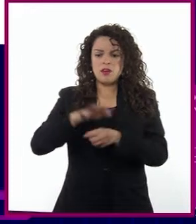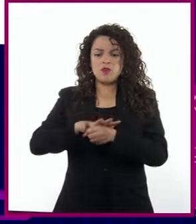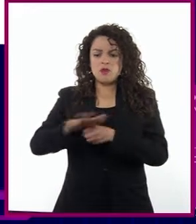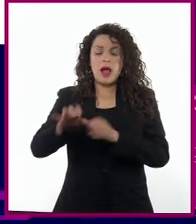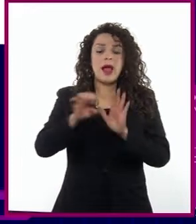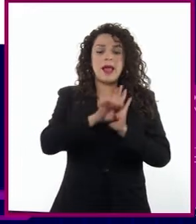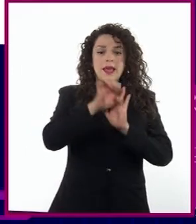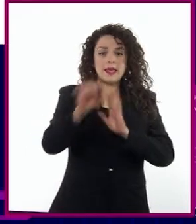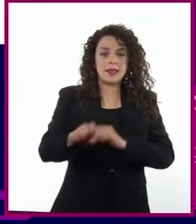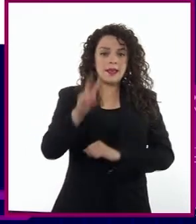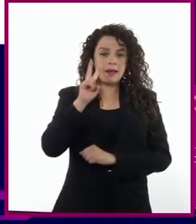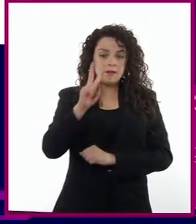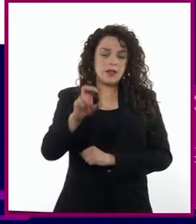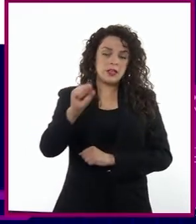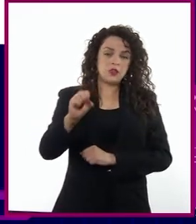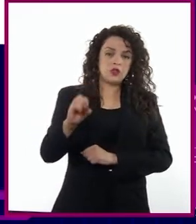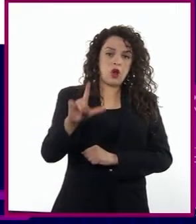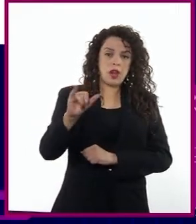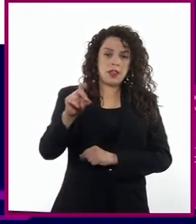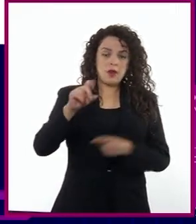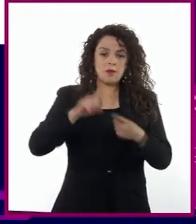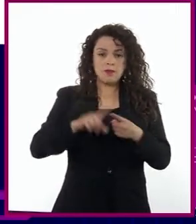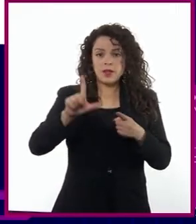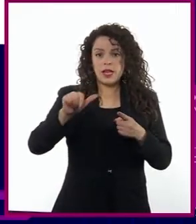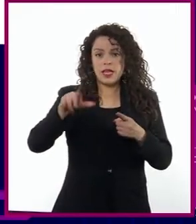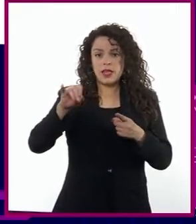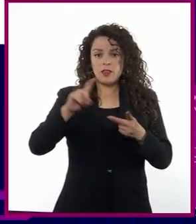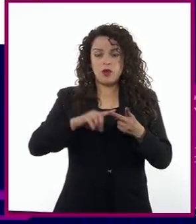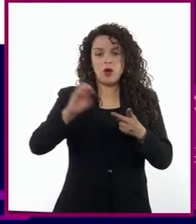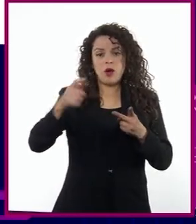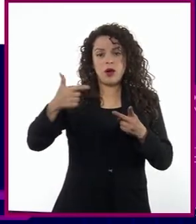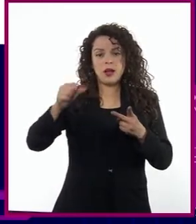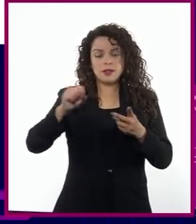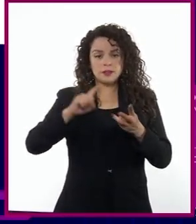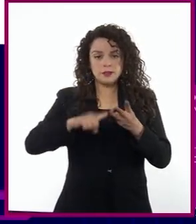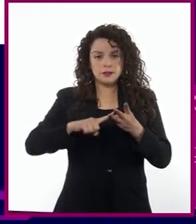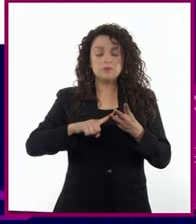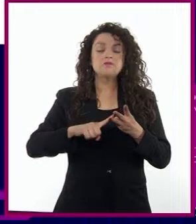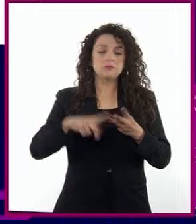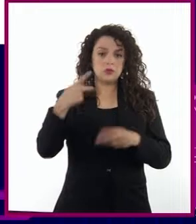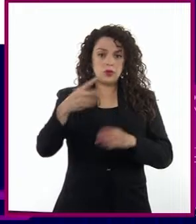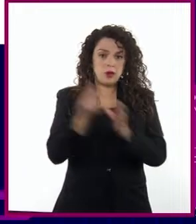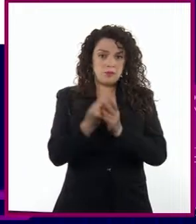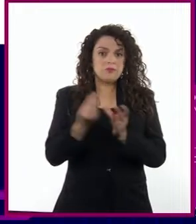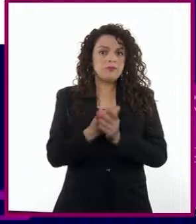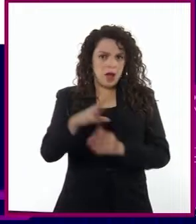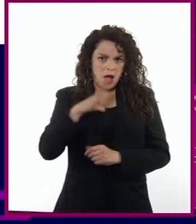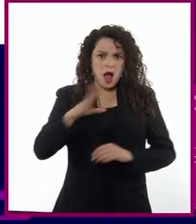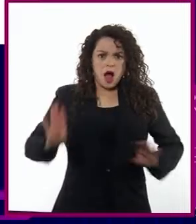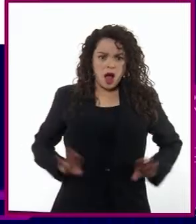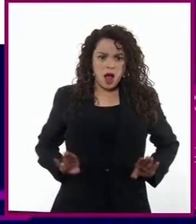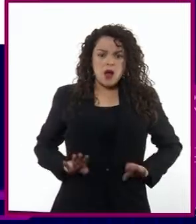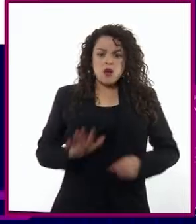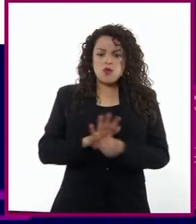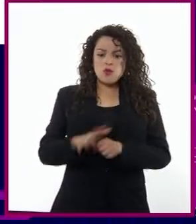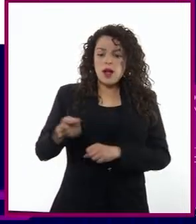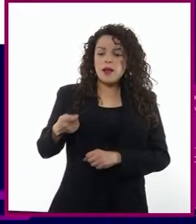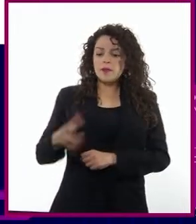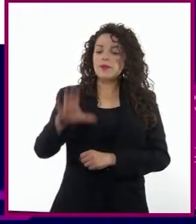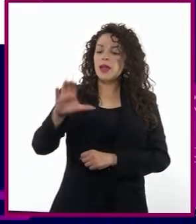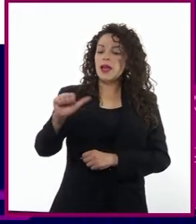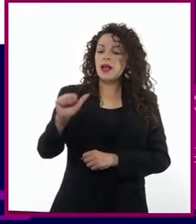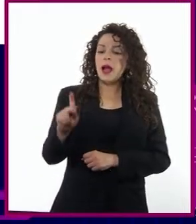ejemplo, sólido, líquido o gaseoso, tienen una propiedad, la cual recibe el nombre de